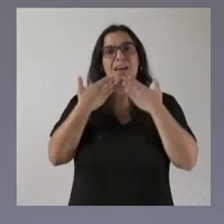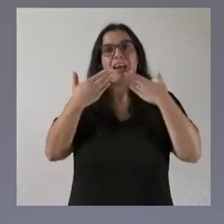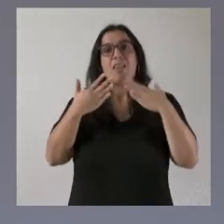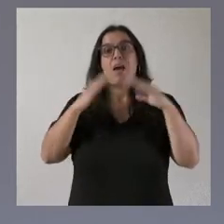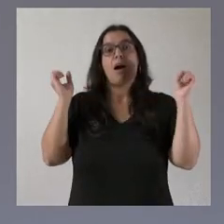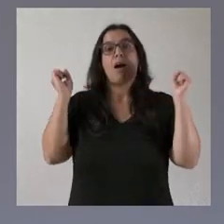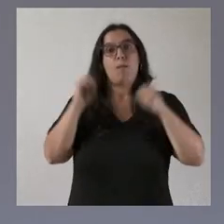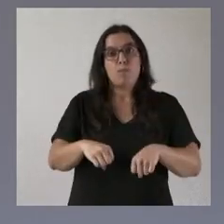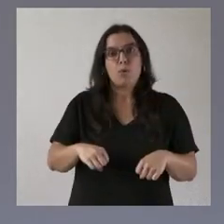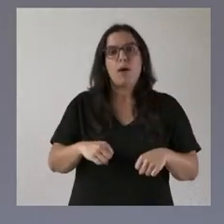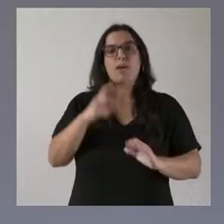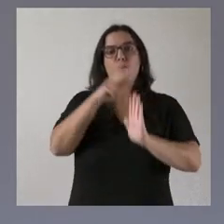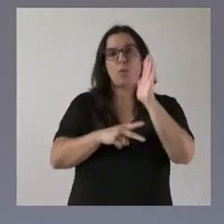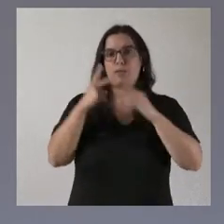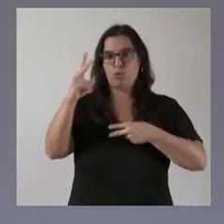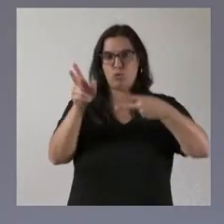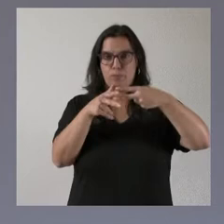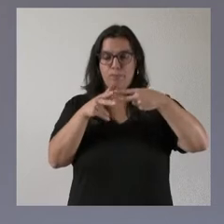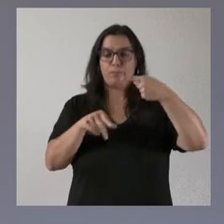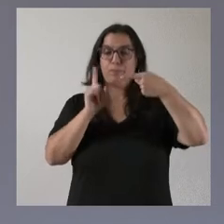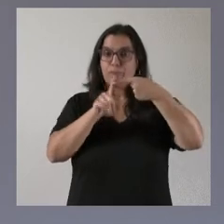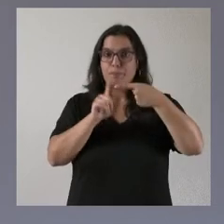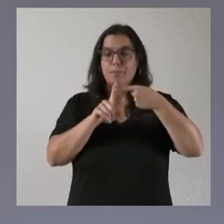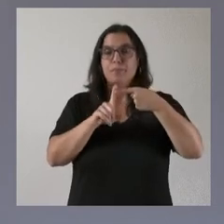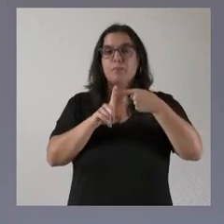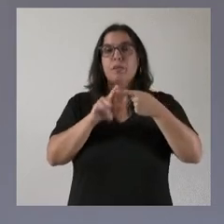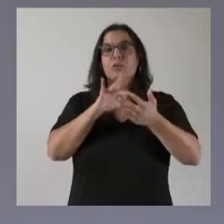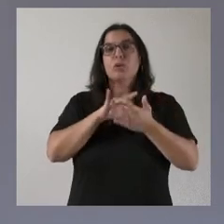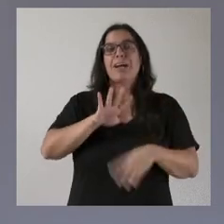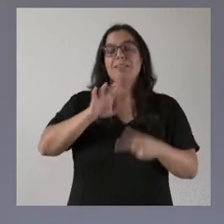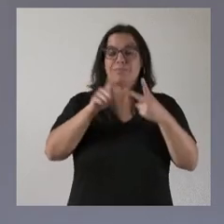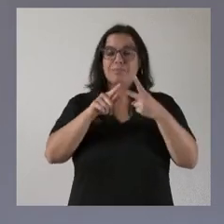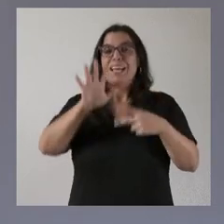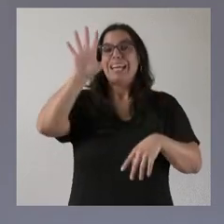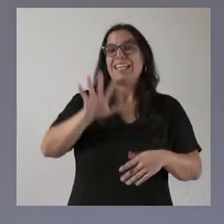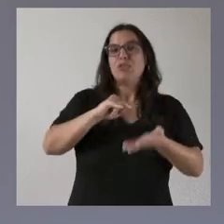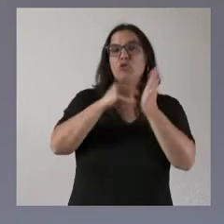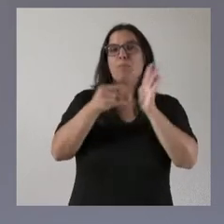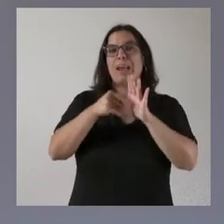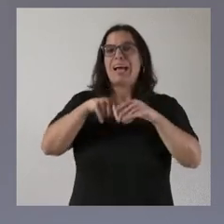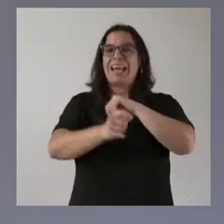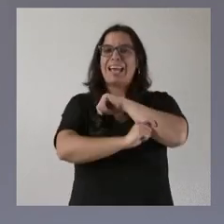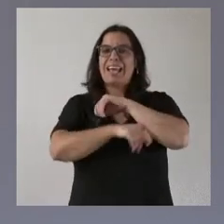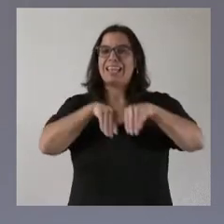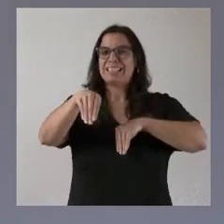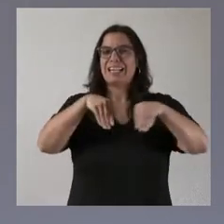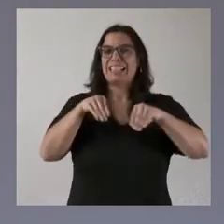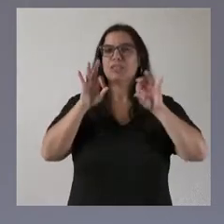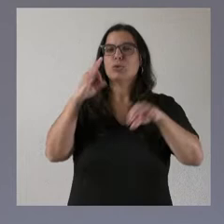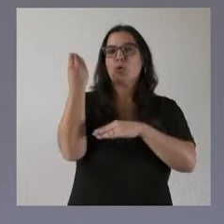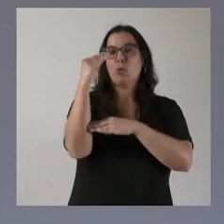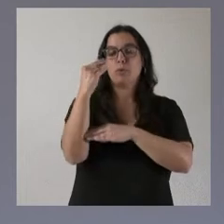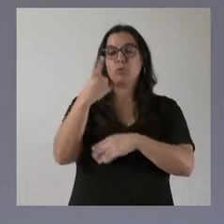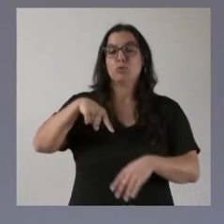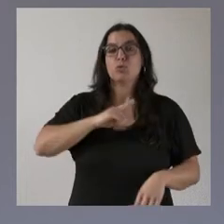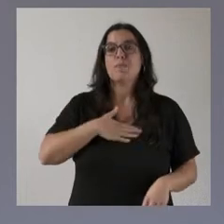de estos dos normas por un lado es el quinto plan estratégico de juventud queremos que los jóvenes de